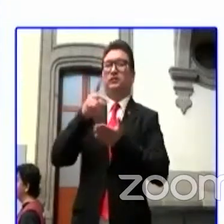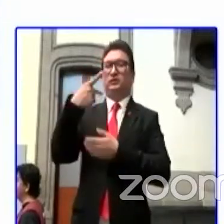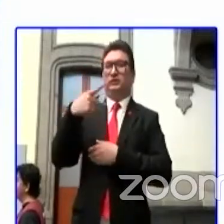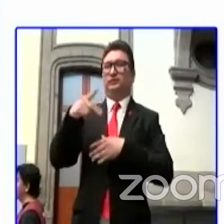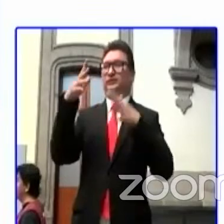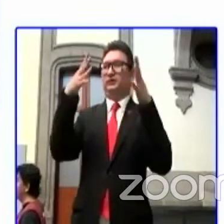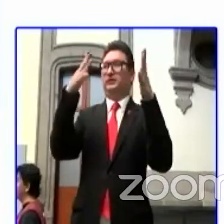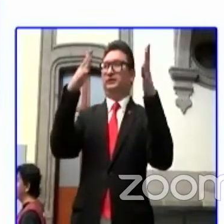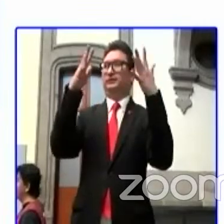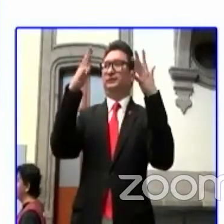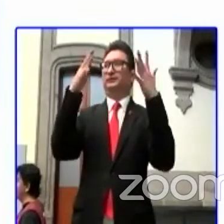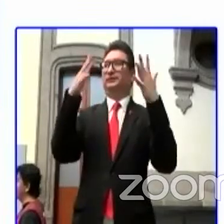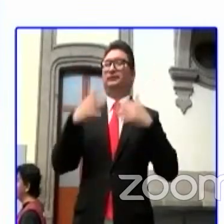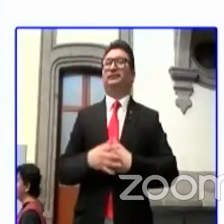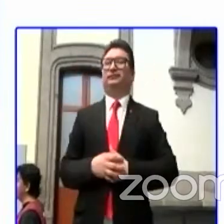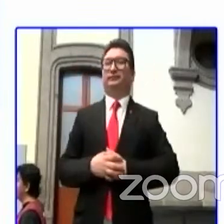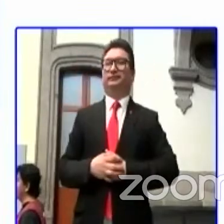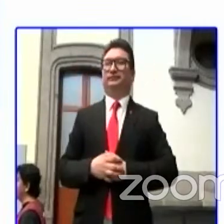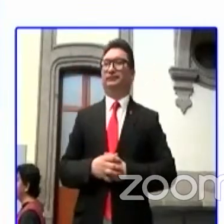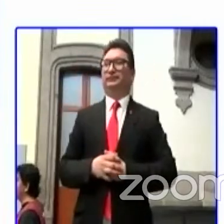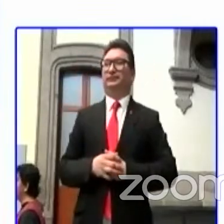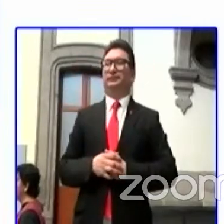con Discapacidad.